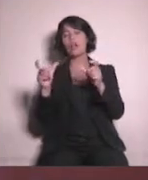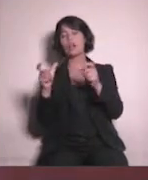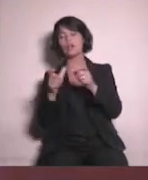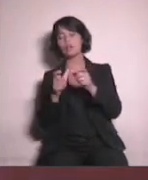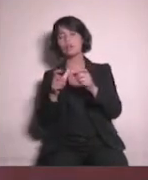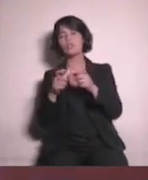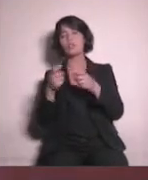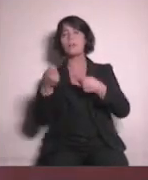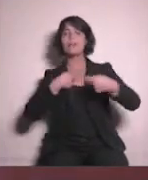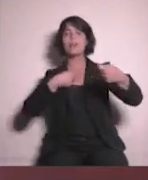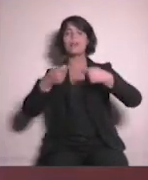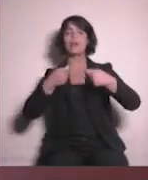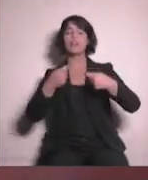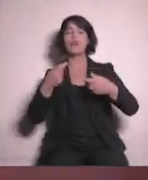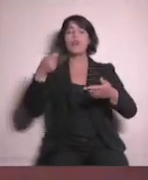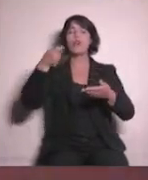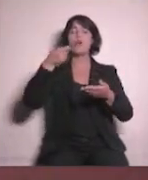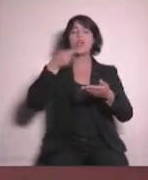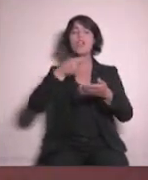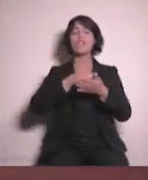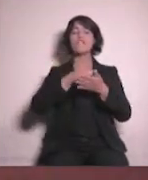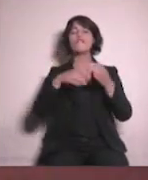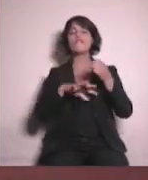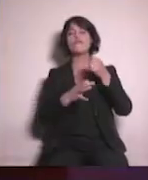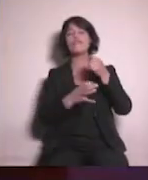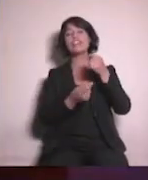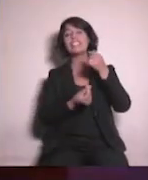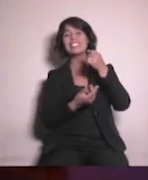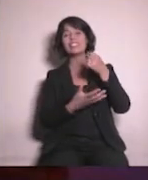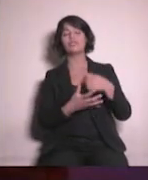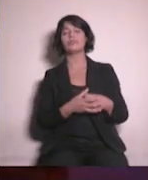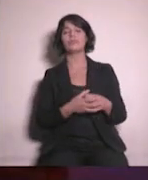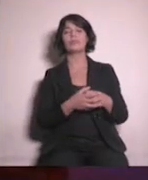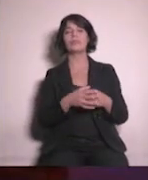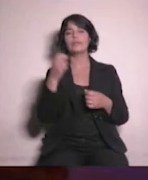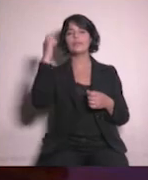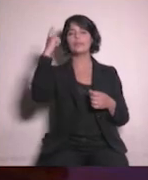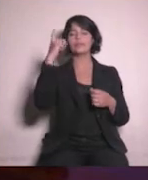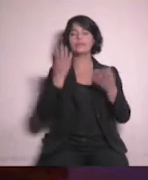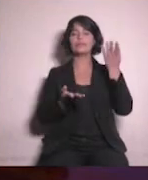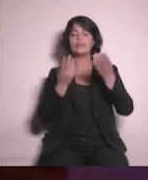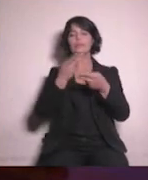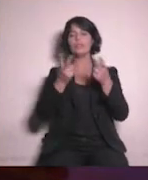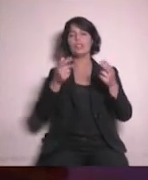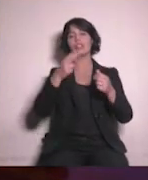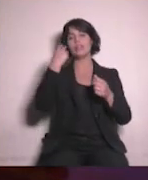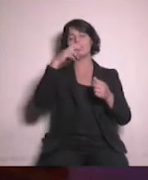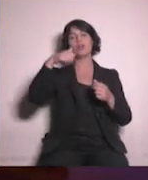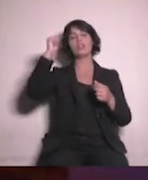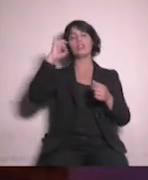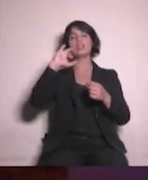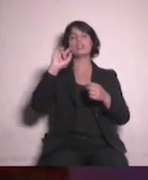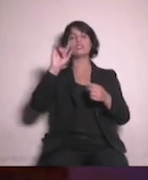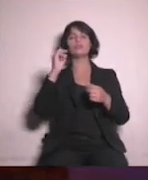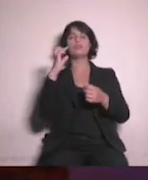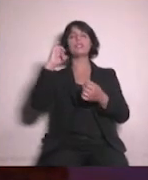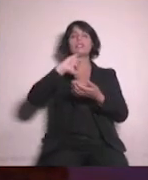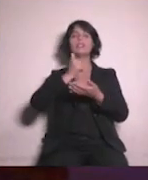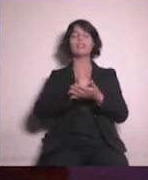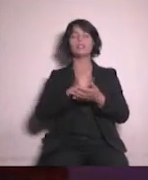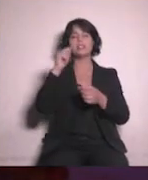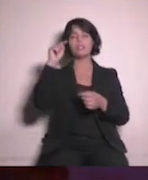el Mercado Financiero, y entiendo de la cuenta pública que vimos ayer en la Superintendencia que este año le